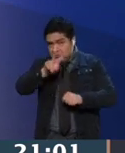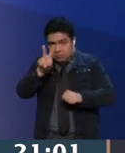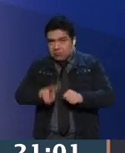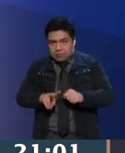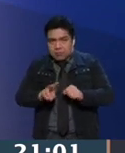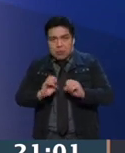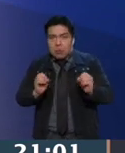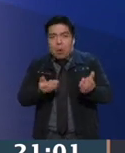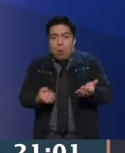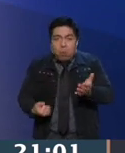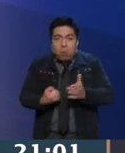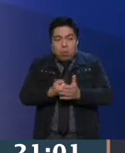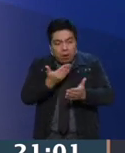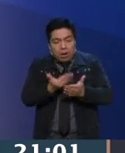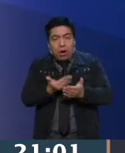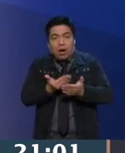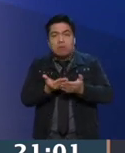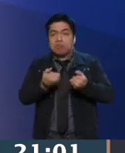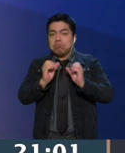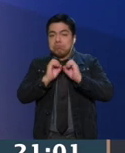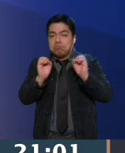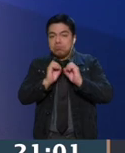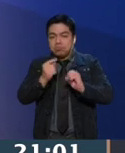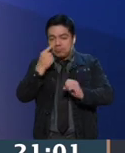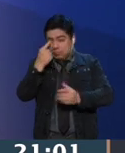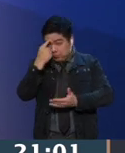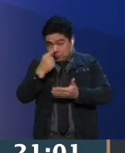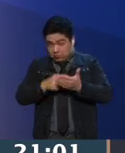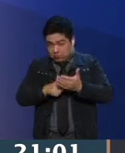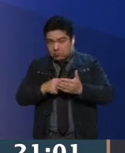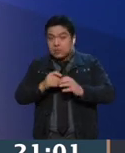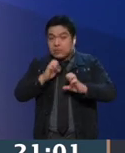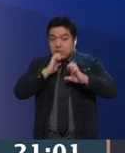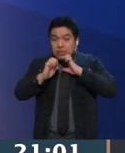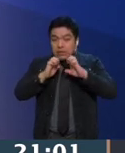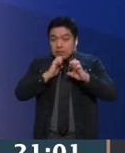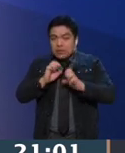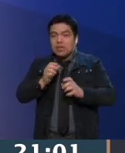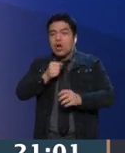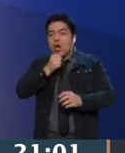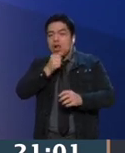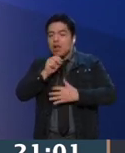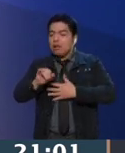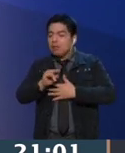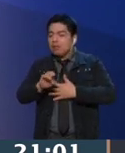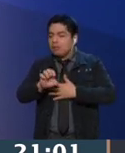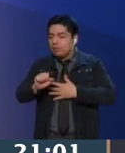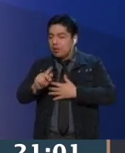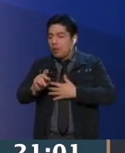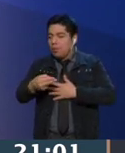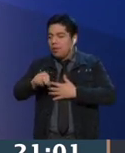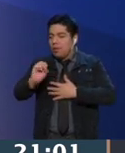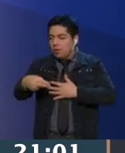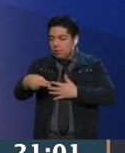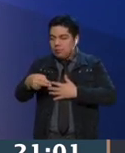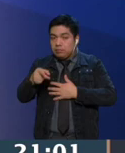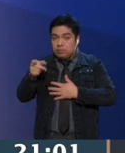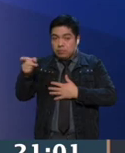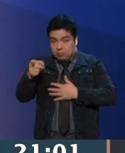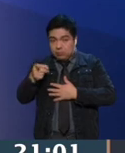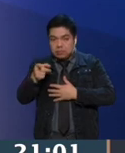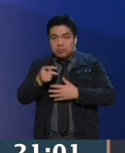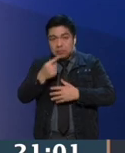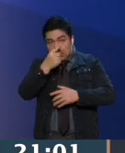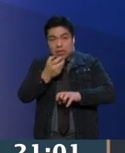no se sustenta frente a los hechos. Y si no me cree, le cuento que en una entrevista para el periodista Jesús García del medio La Opinión, el Departamento de